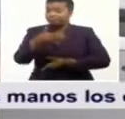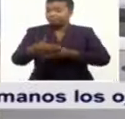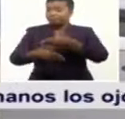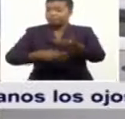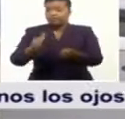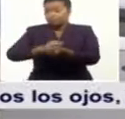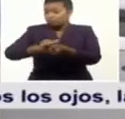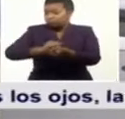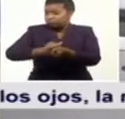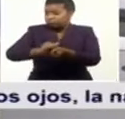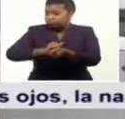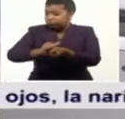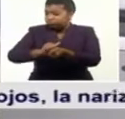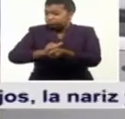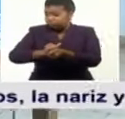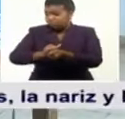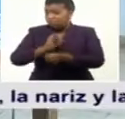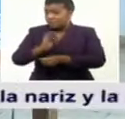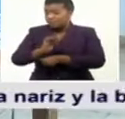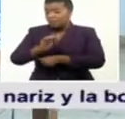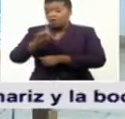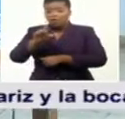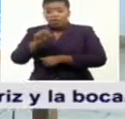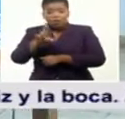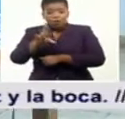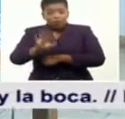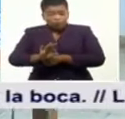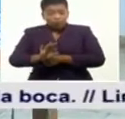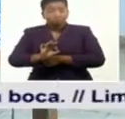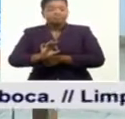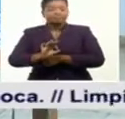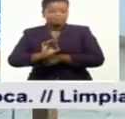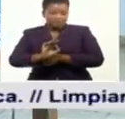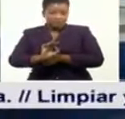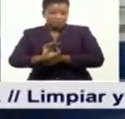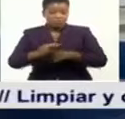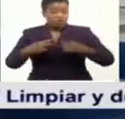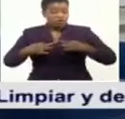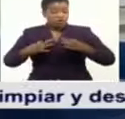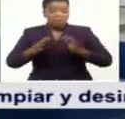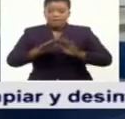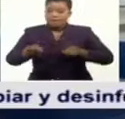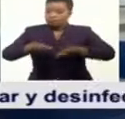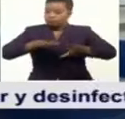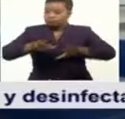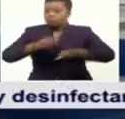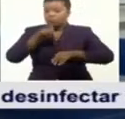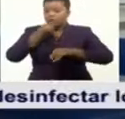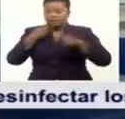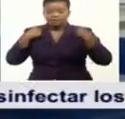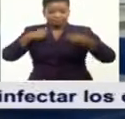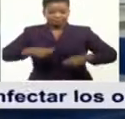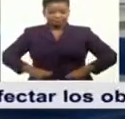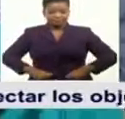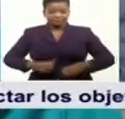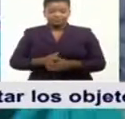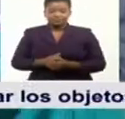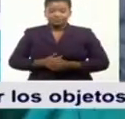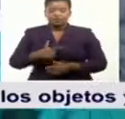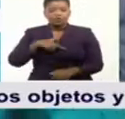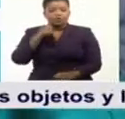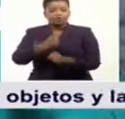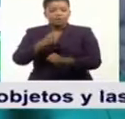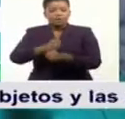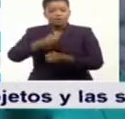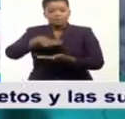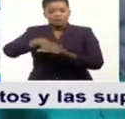con jabón líquido y cloro con la norma necesaria, estas prendas quedan listas para su uso. Yo soy trabajadora del Palacio de los